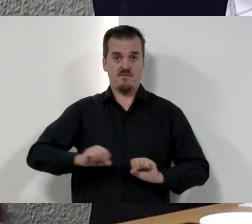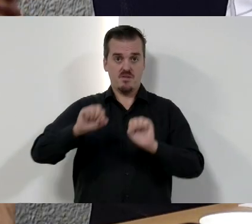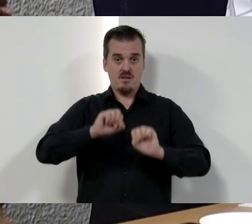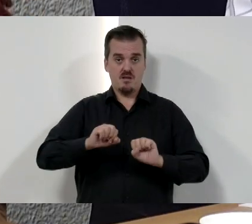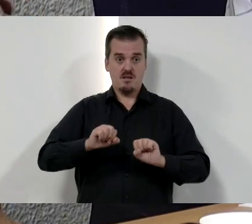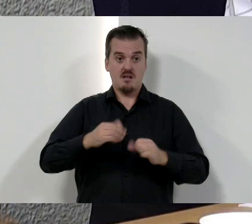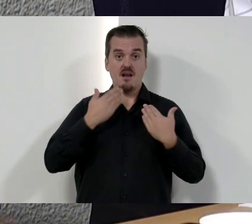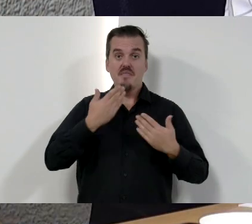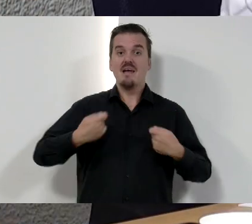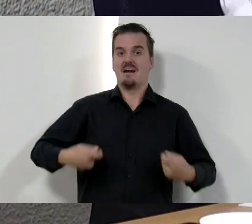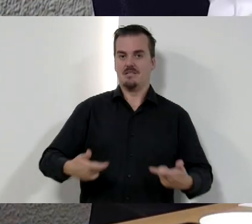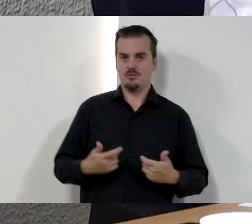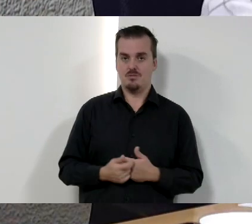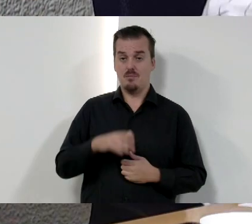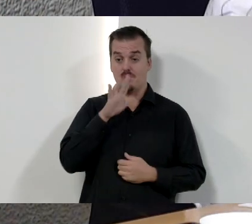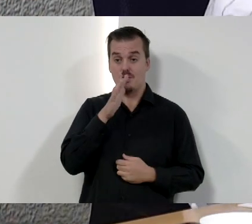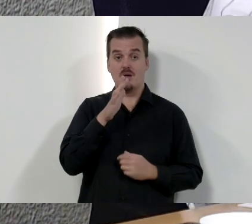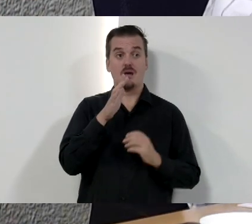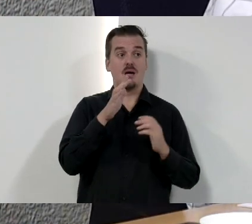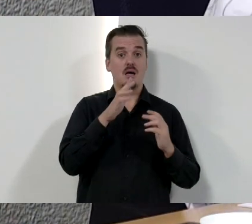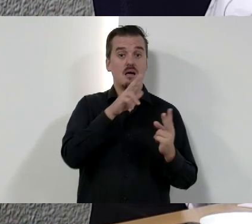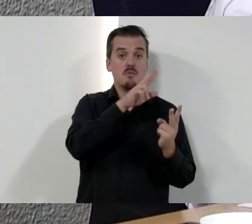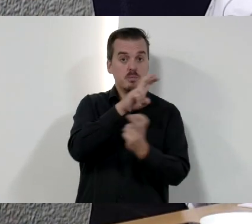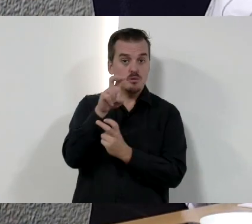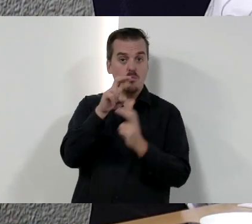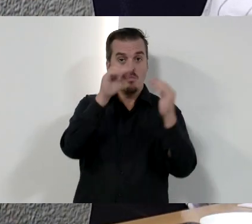gasto, porque la bajada generalizada de impuestos